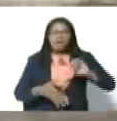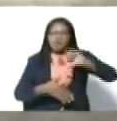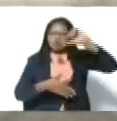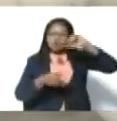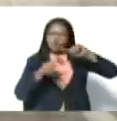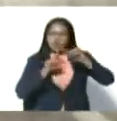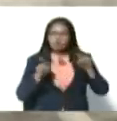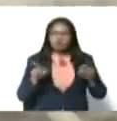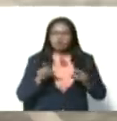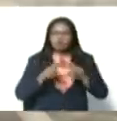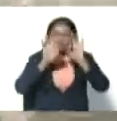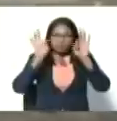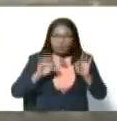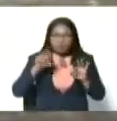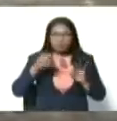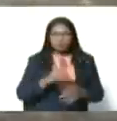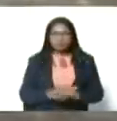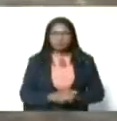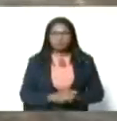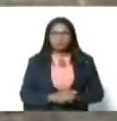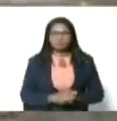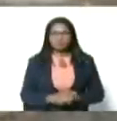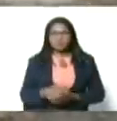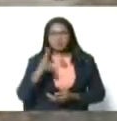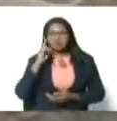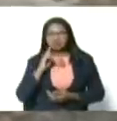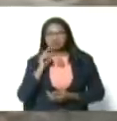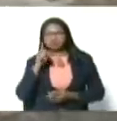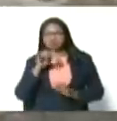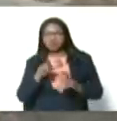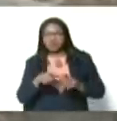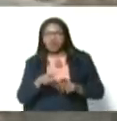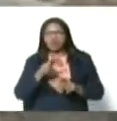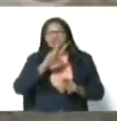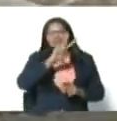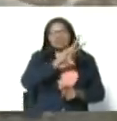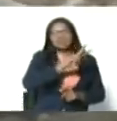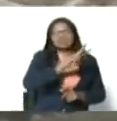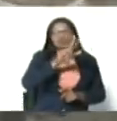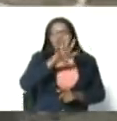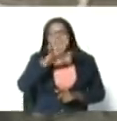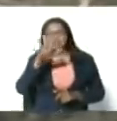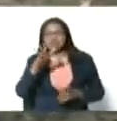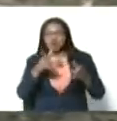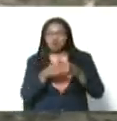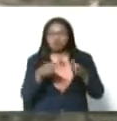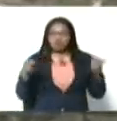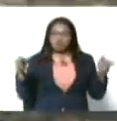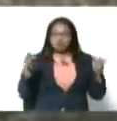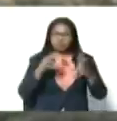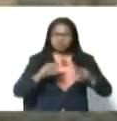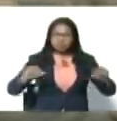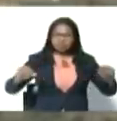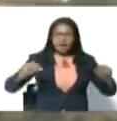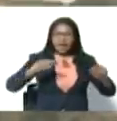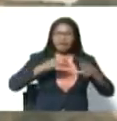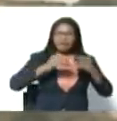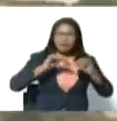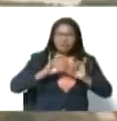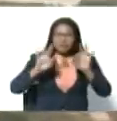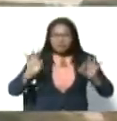aérea Libertador. Son 385 hectáreas que están dispuestas para desarrollar toda la